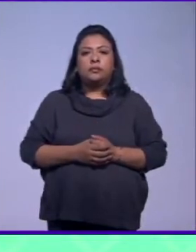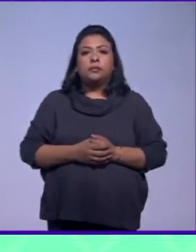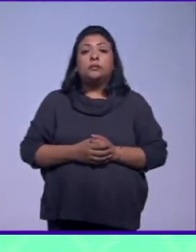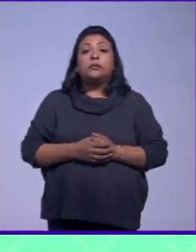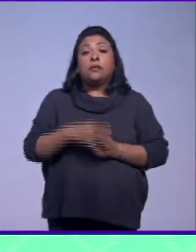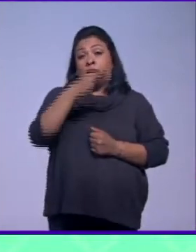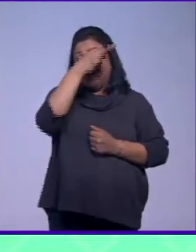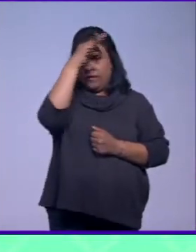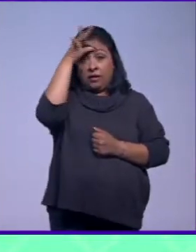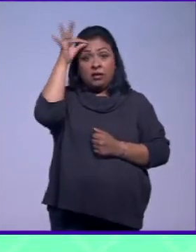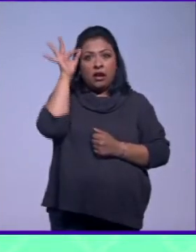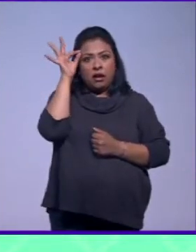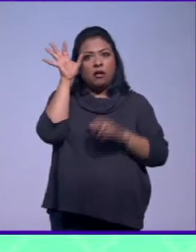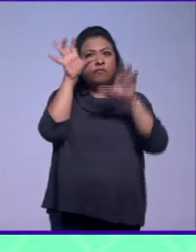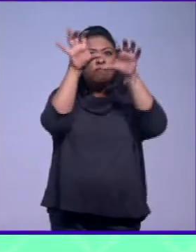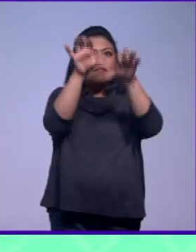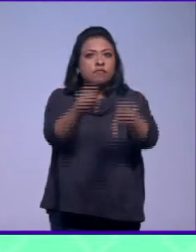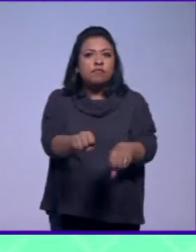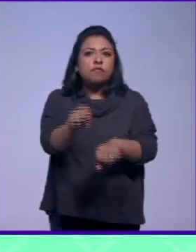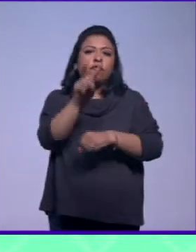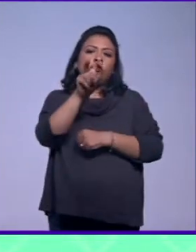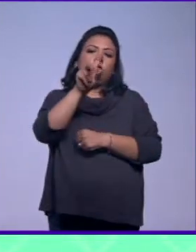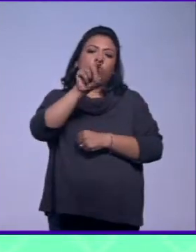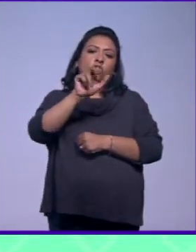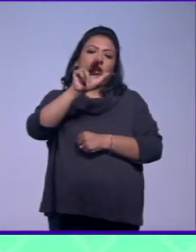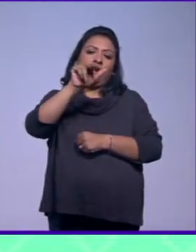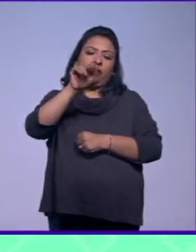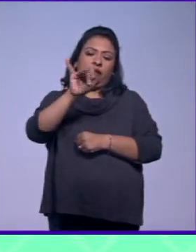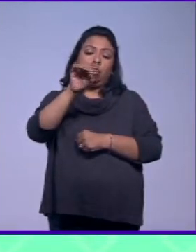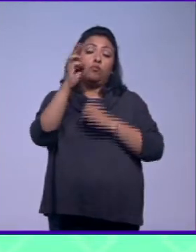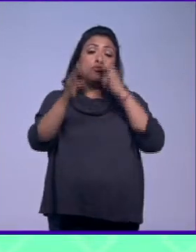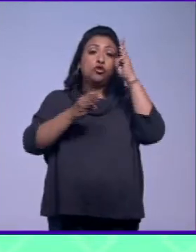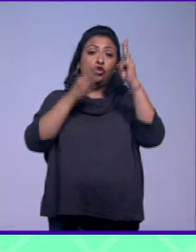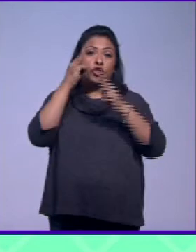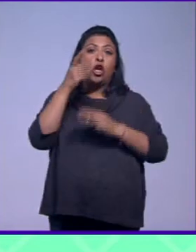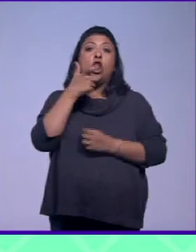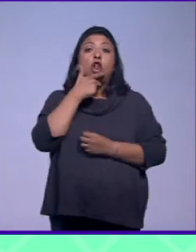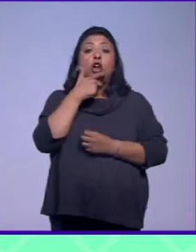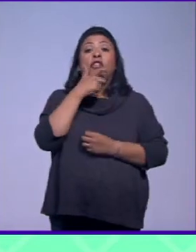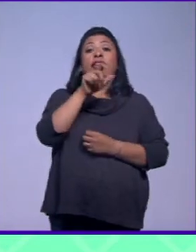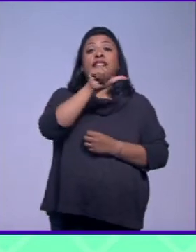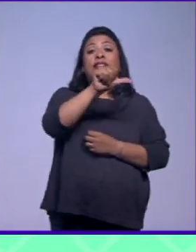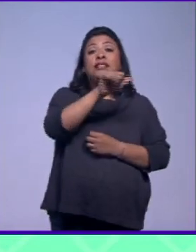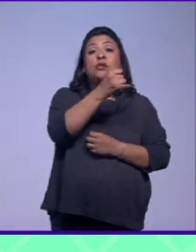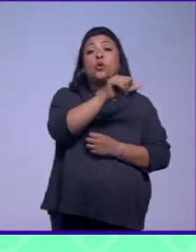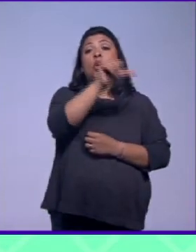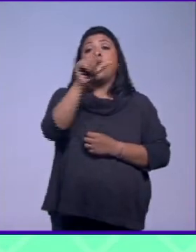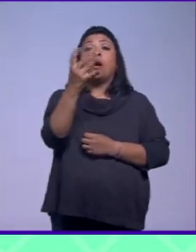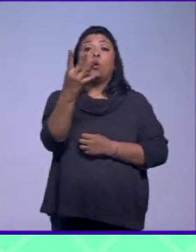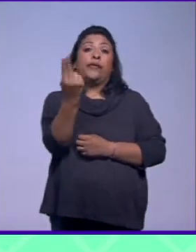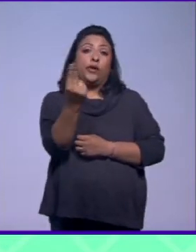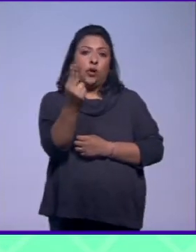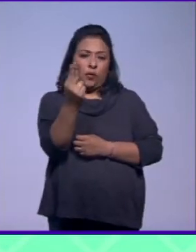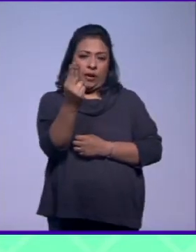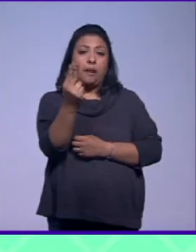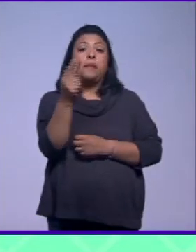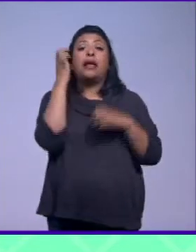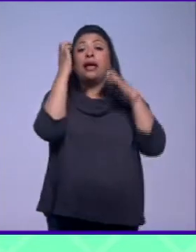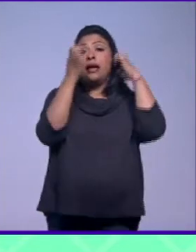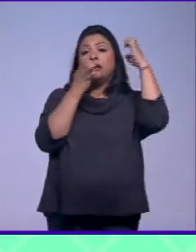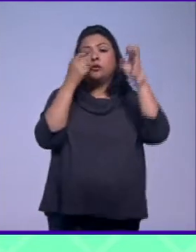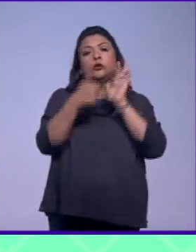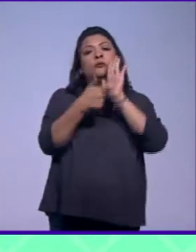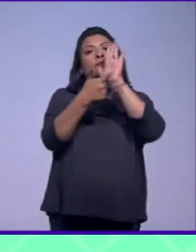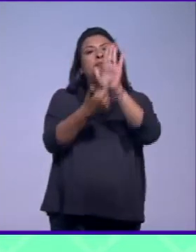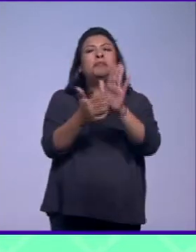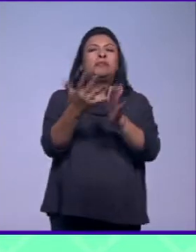frida kahlo se apropiara del victoria and albert mission en londres del 16 de junio al 4 de noviembre la exposición mostrará